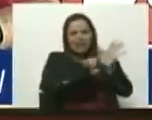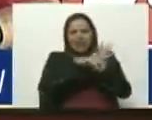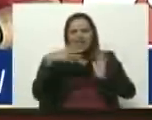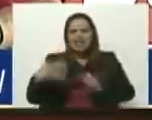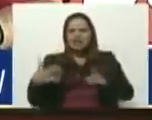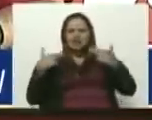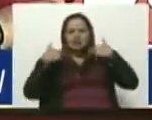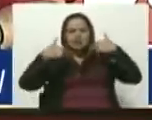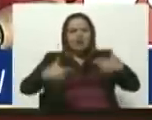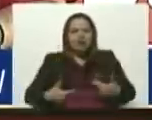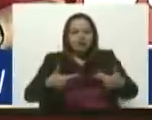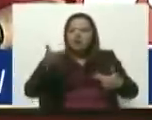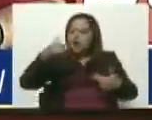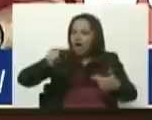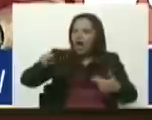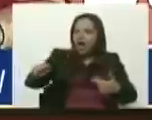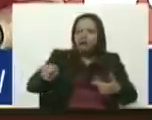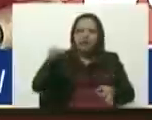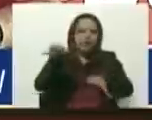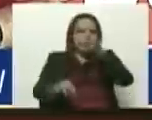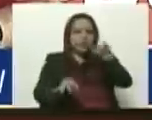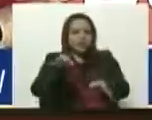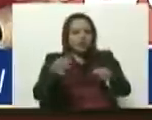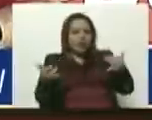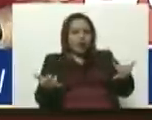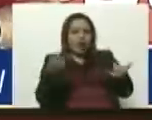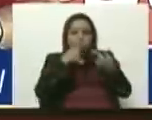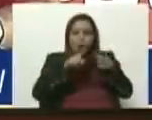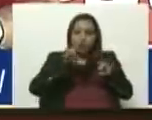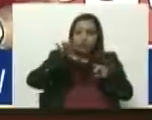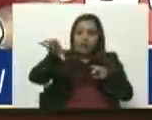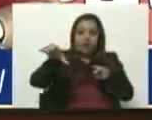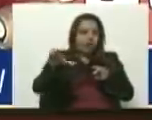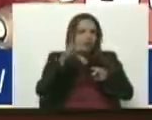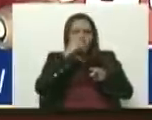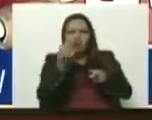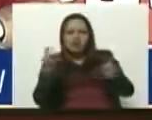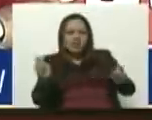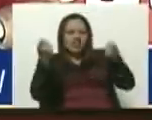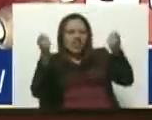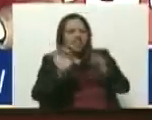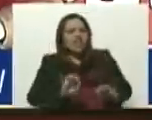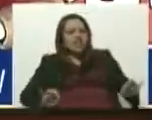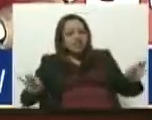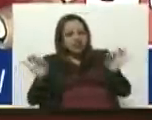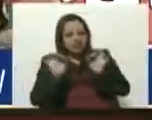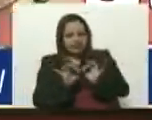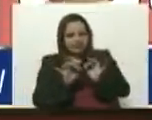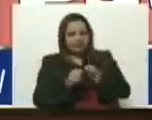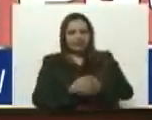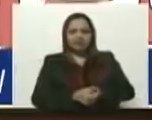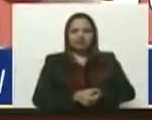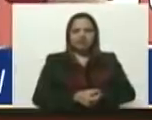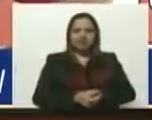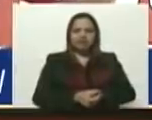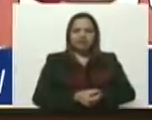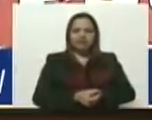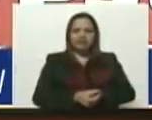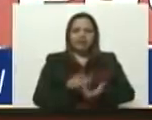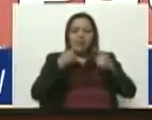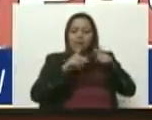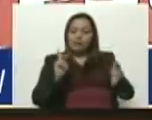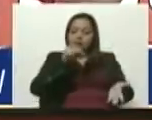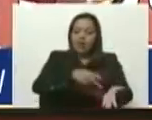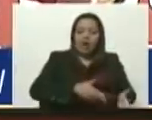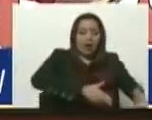y ahí están enfrentando un juicio en otros países eso no lo hubiese salvado a los que llegaron disparando